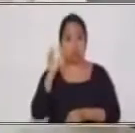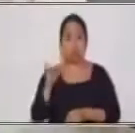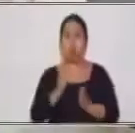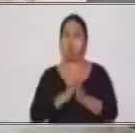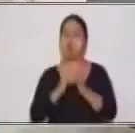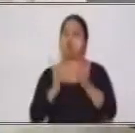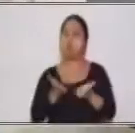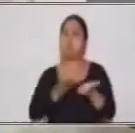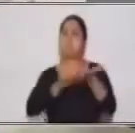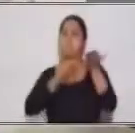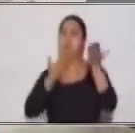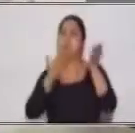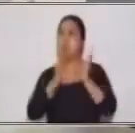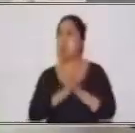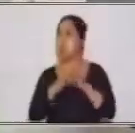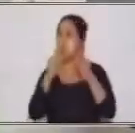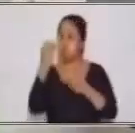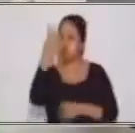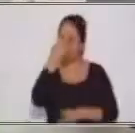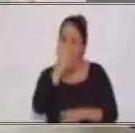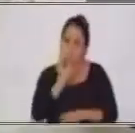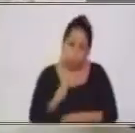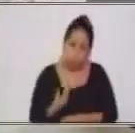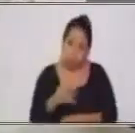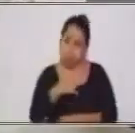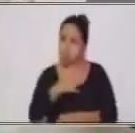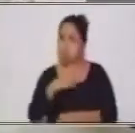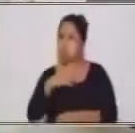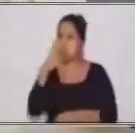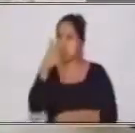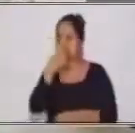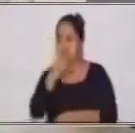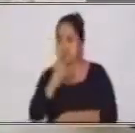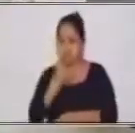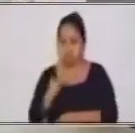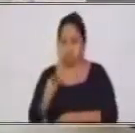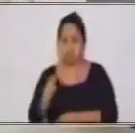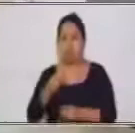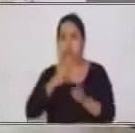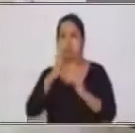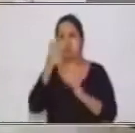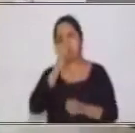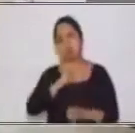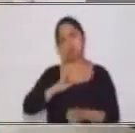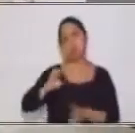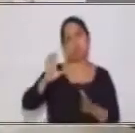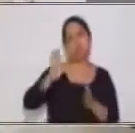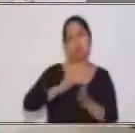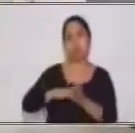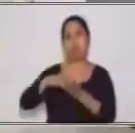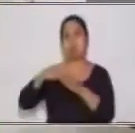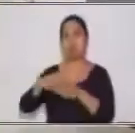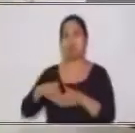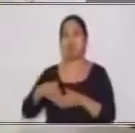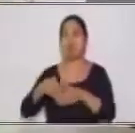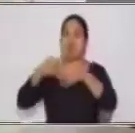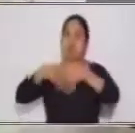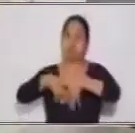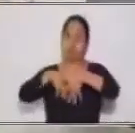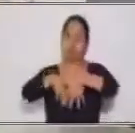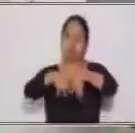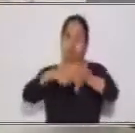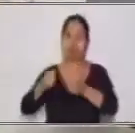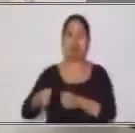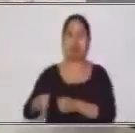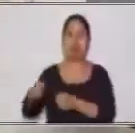verdad muy bonito que contiene mucha belleza, habla de lugares mágicos, habla de elefantes que van desfilando a la orilla del mar, habla